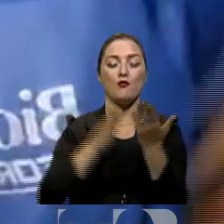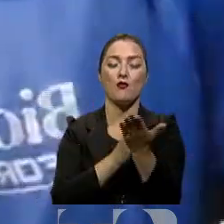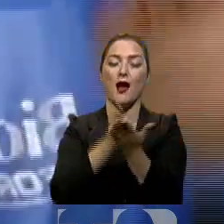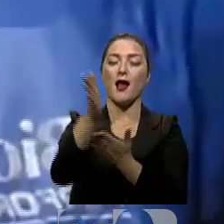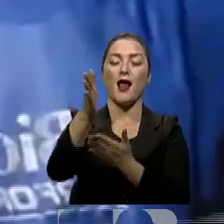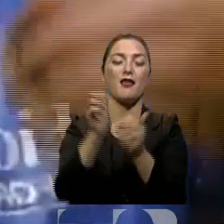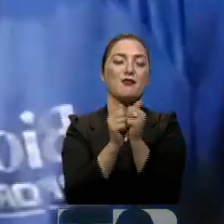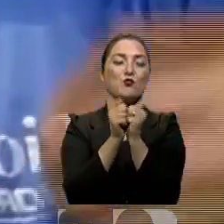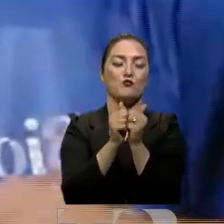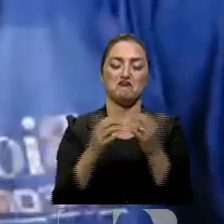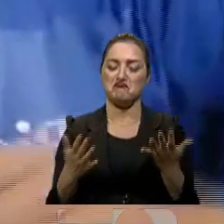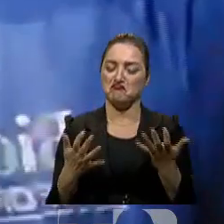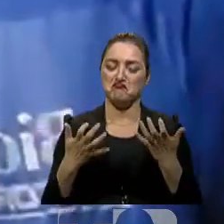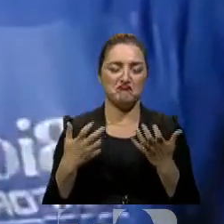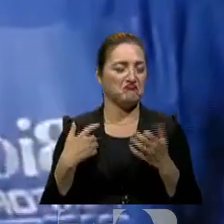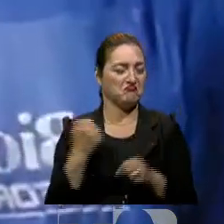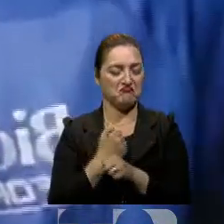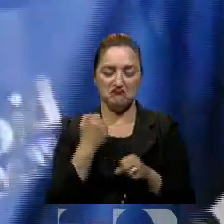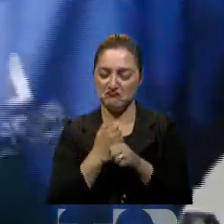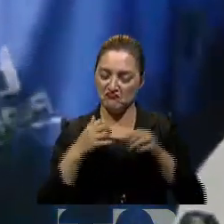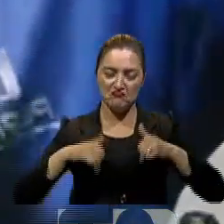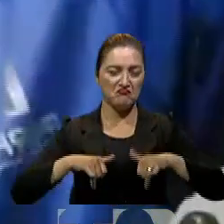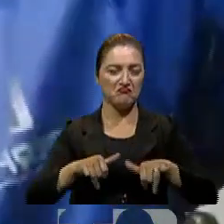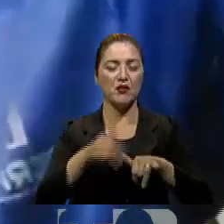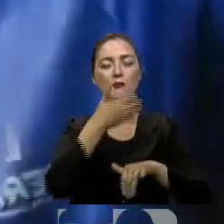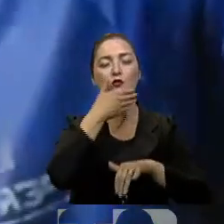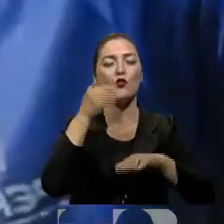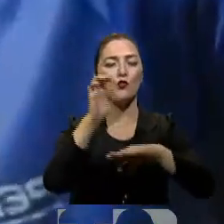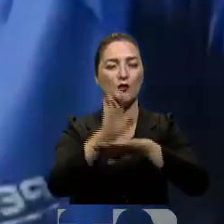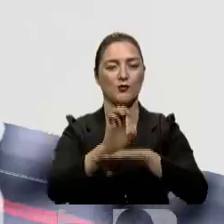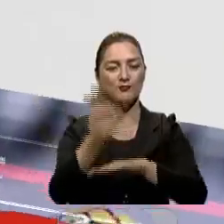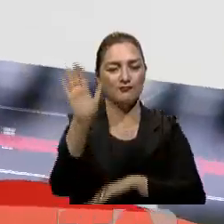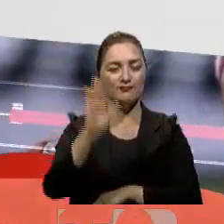seguiremos trabajando y entregando lo mejor para Ecuador. Hasta luego.